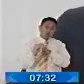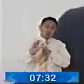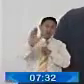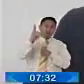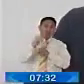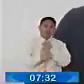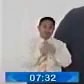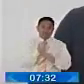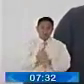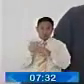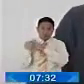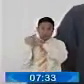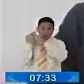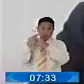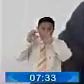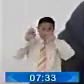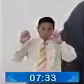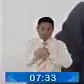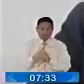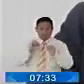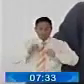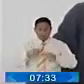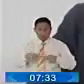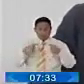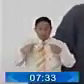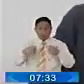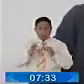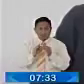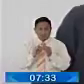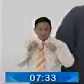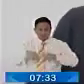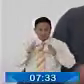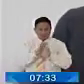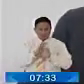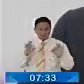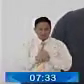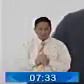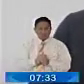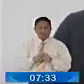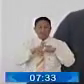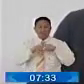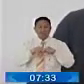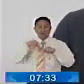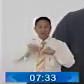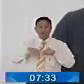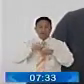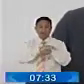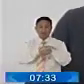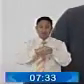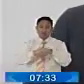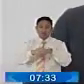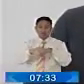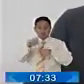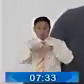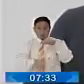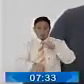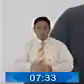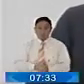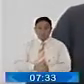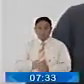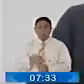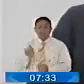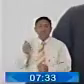tiempo de la concesión. Hay mantenimientos rutinarios, periódicos, con mayor intensidad, dependiendo del desgaste, obviamente, de la vía. Esta